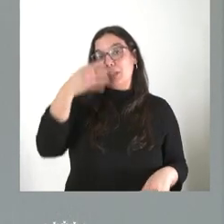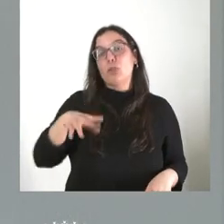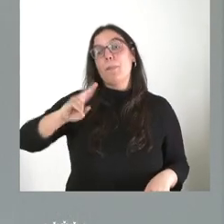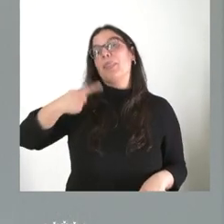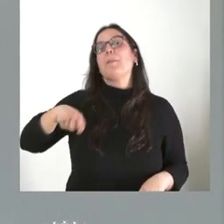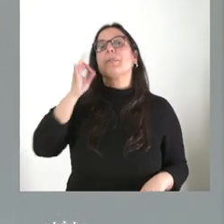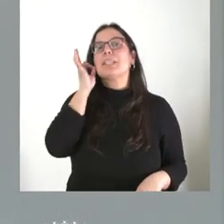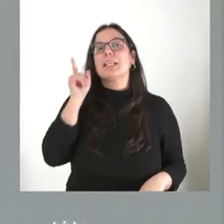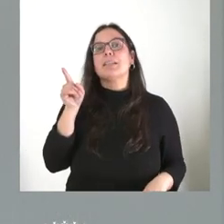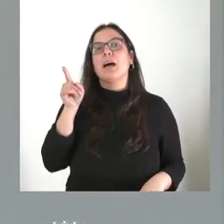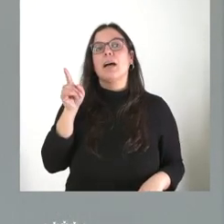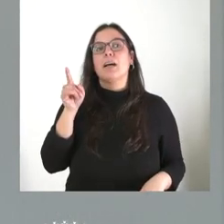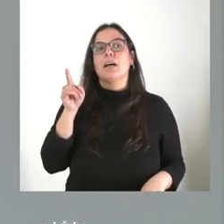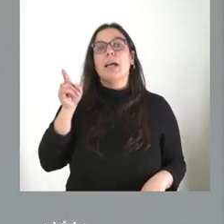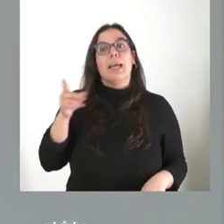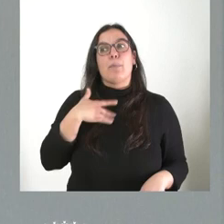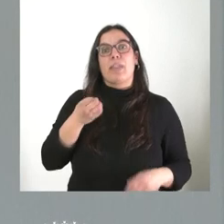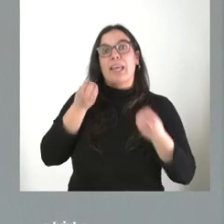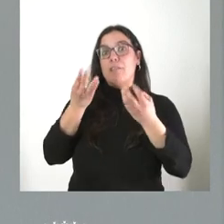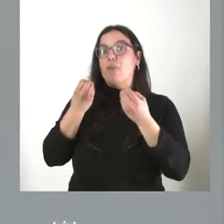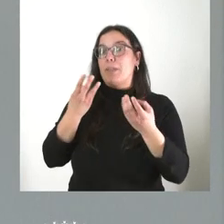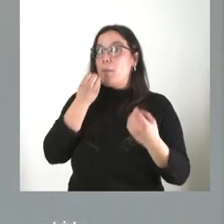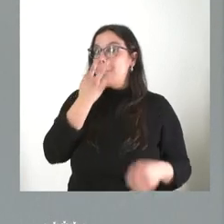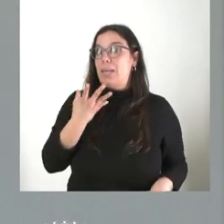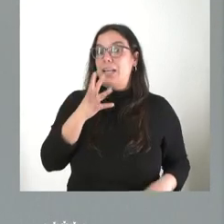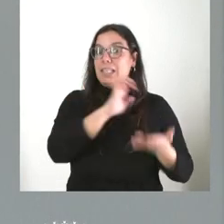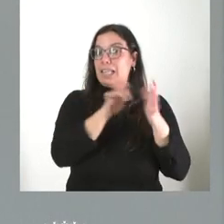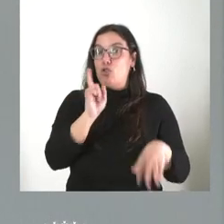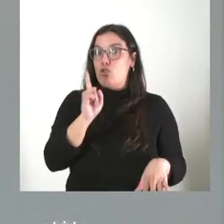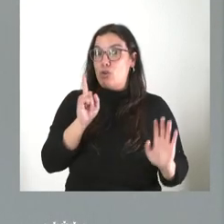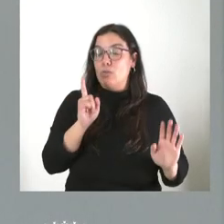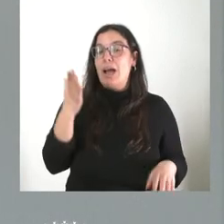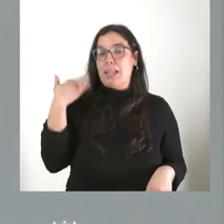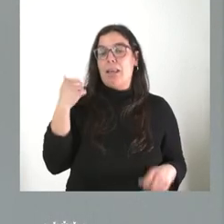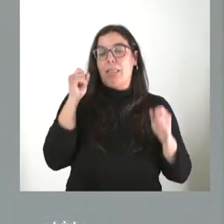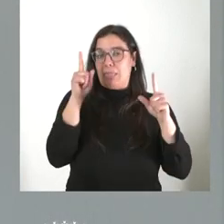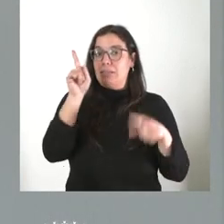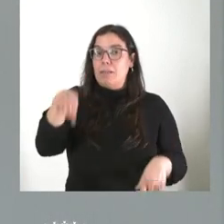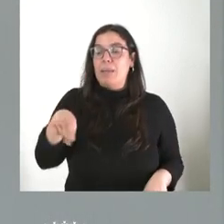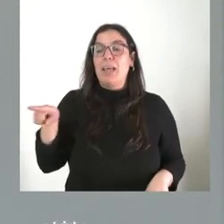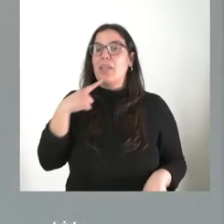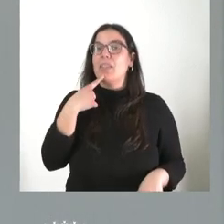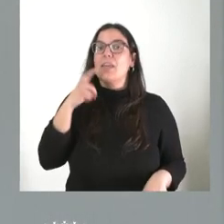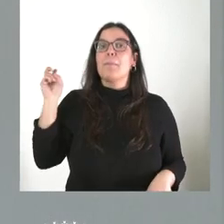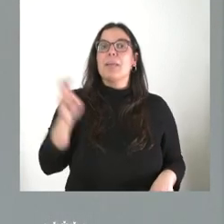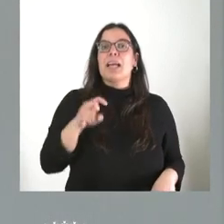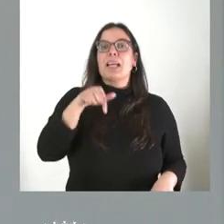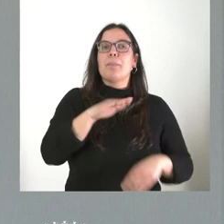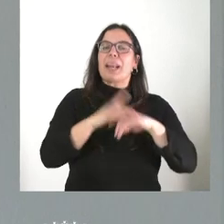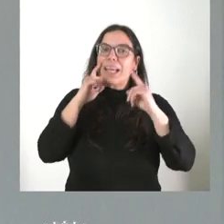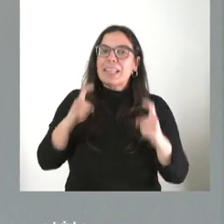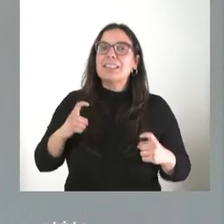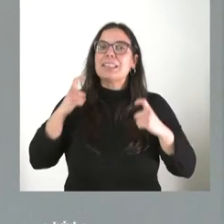vicepresidenta quizá tiene un déficit de información en torno a Castilla y león lo vimos también Ayer cuando dijo que ya venía aquí para intentar